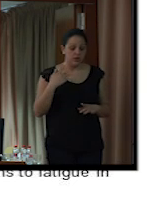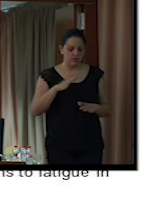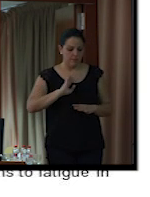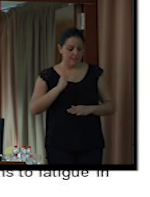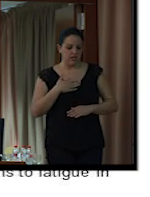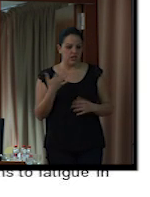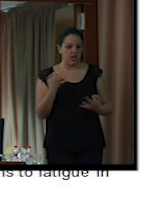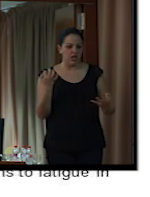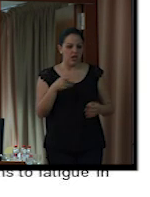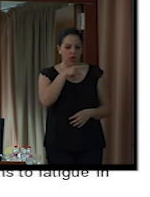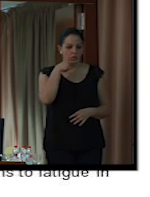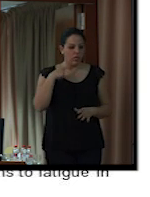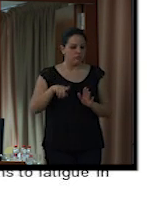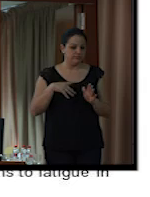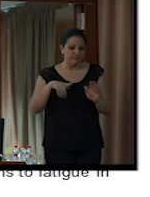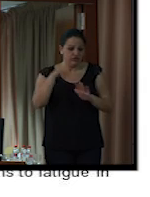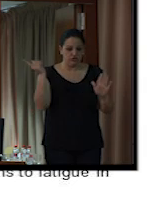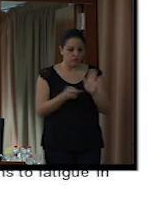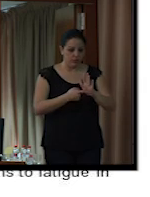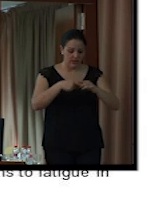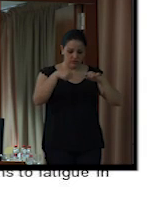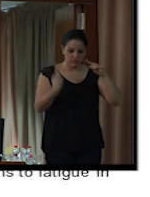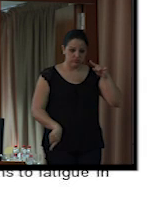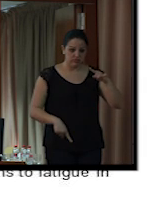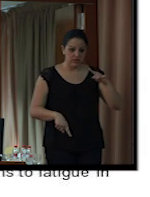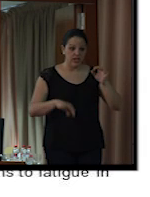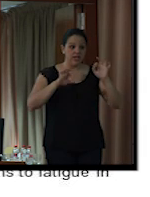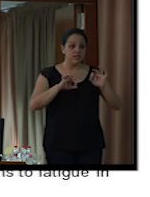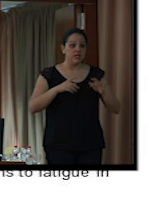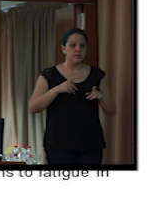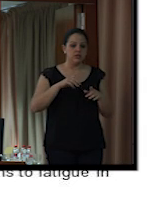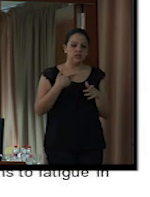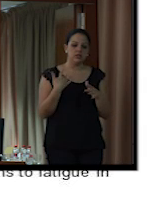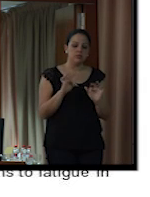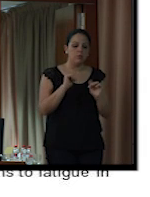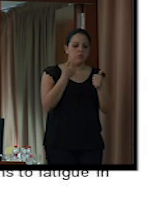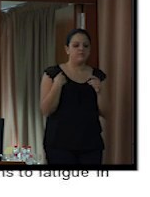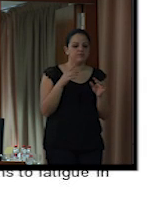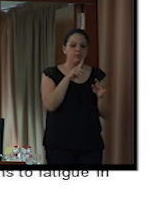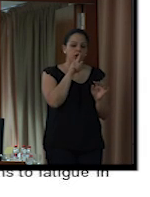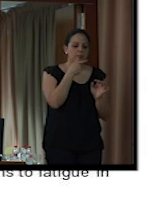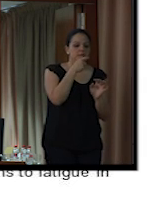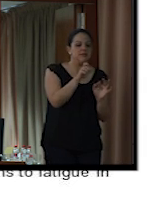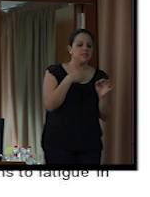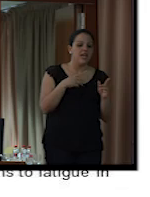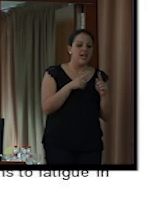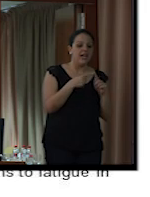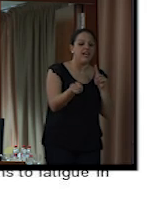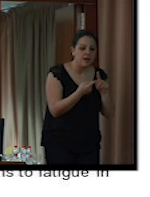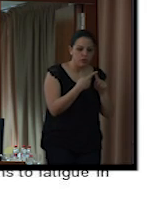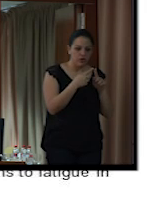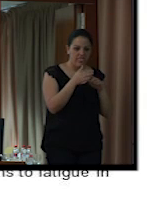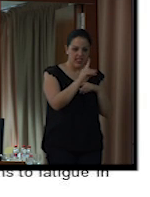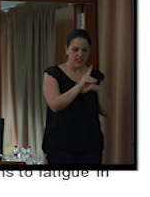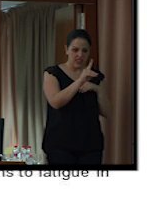visto que cuando se normaliza la cantidad de sueño, se produce lo que nosotros llamamos un rebote delta, que si una privación de sueño se incrementa al umbral del dolor. Es decir, cuando una persona